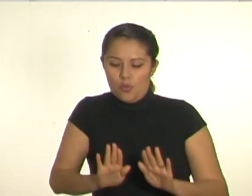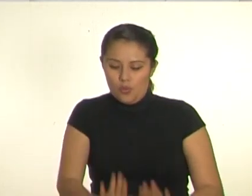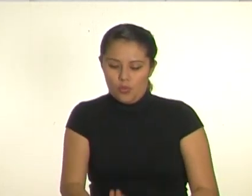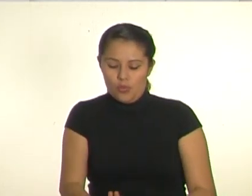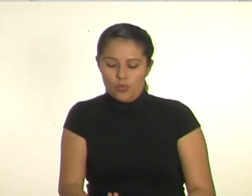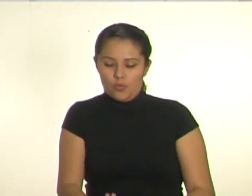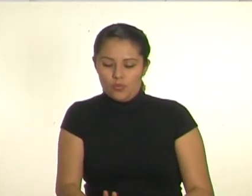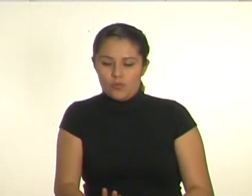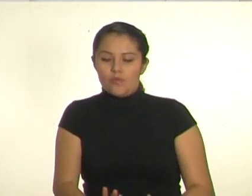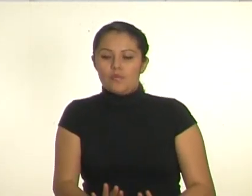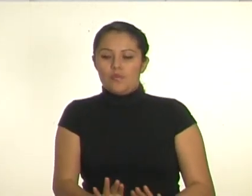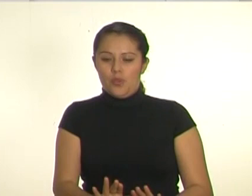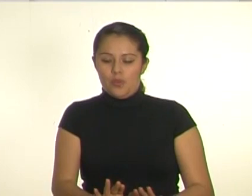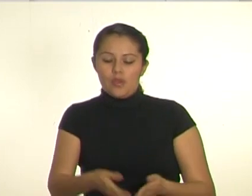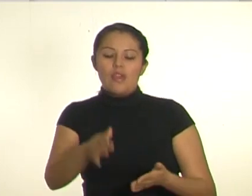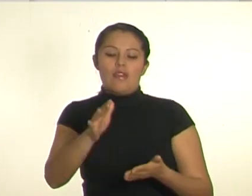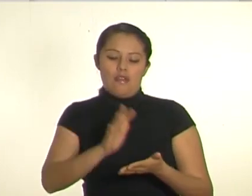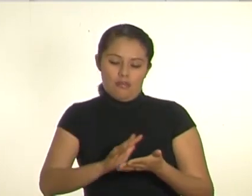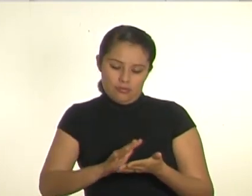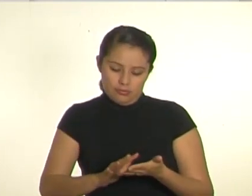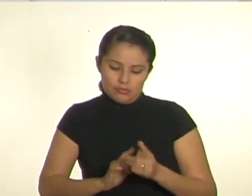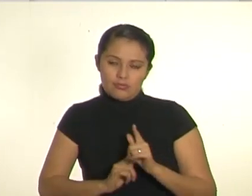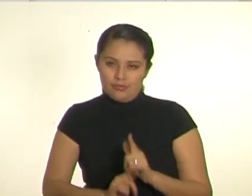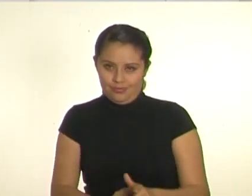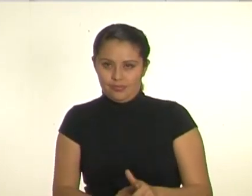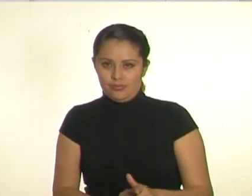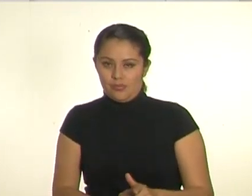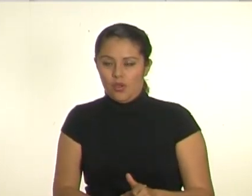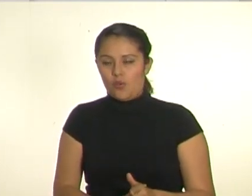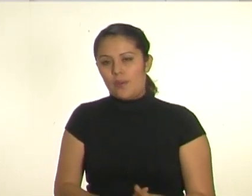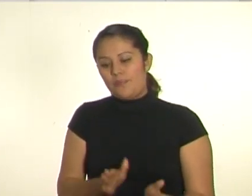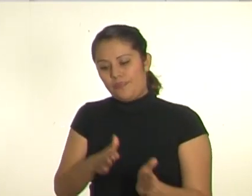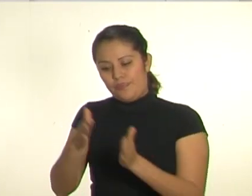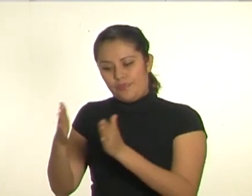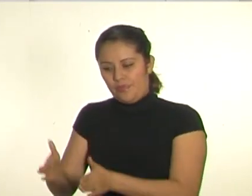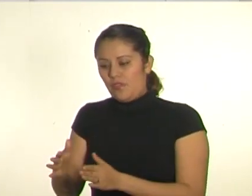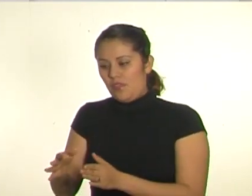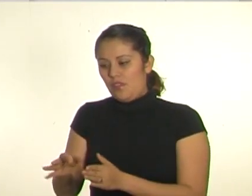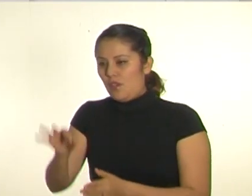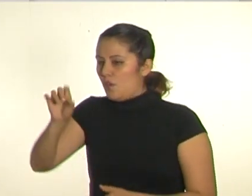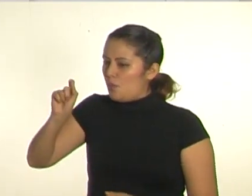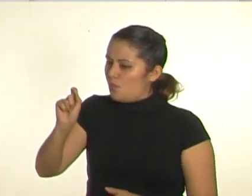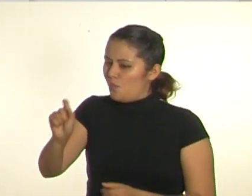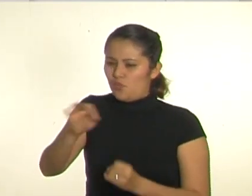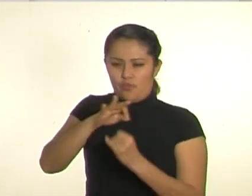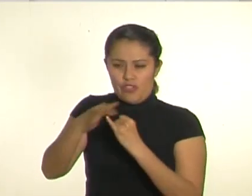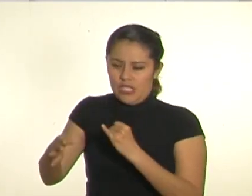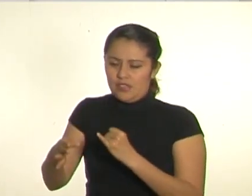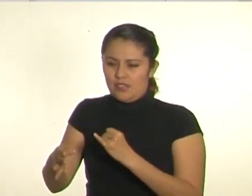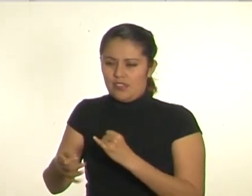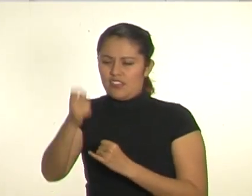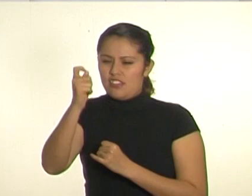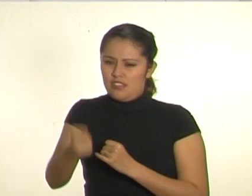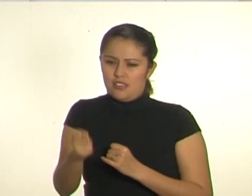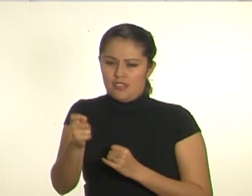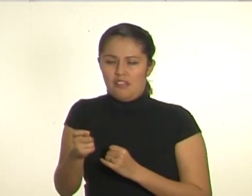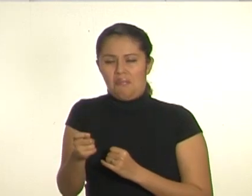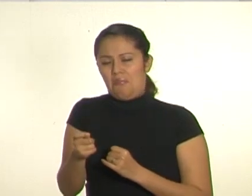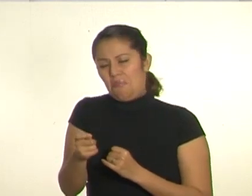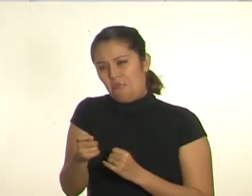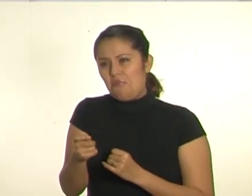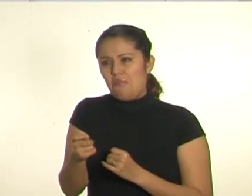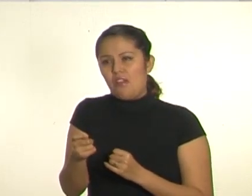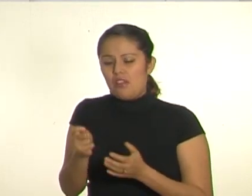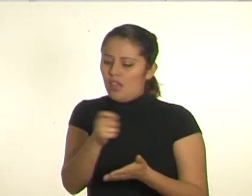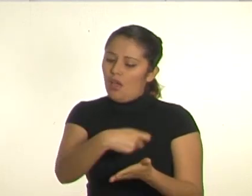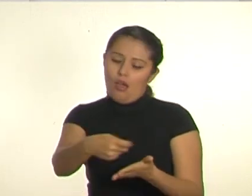Ahora, el punto final que tenemos de este lado es el signo de puntuación que nos sirve para concluir